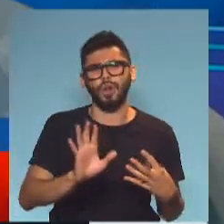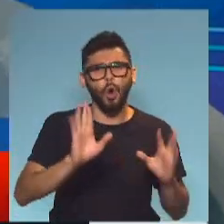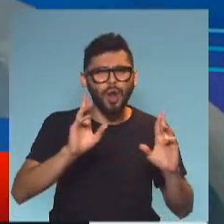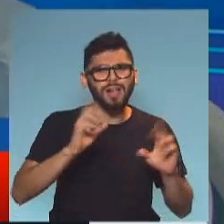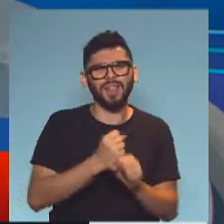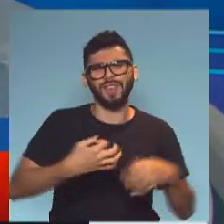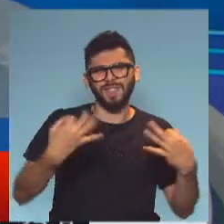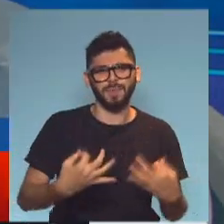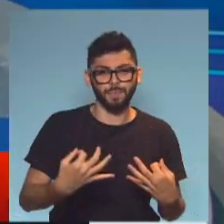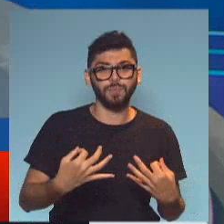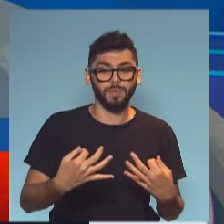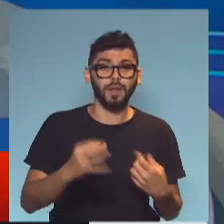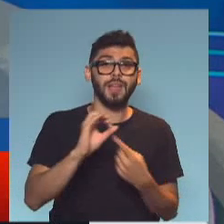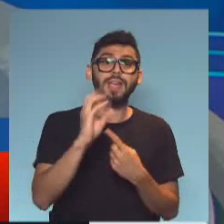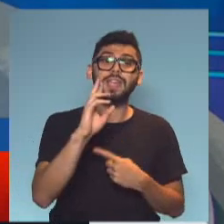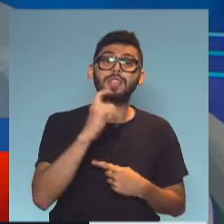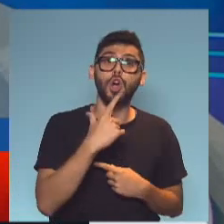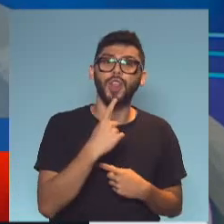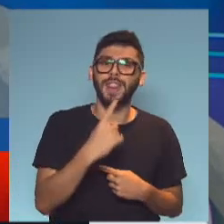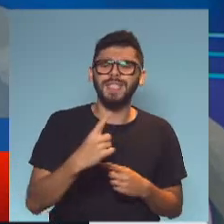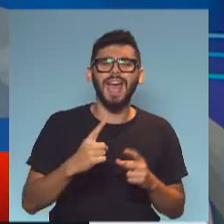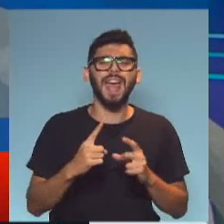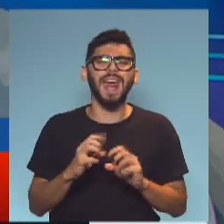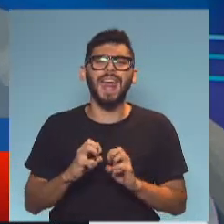abstracto, dijo Fernán Quirós, la discusión por la compra de vacunas. ¿Podemos sacar